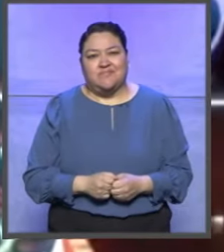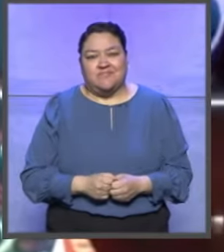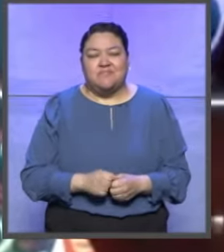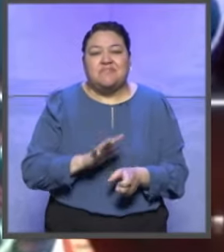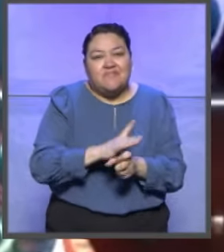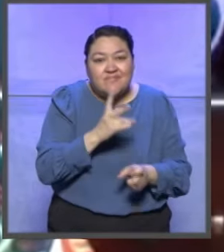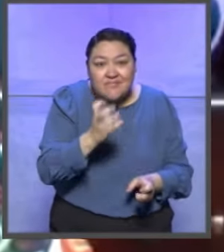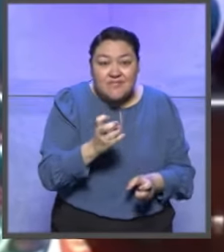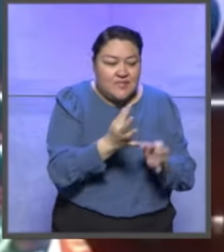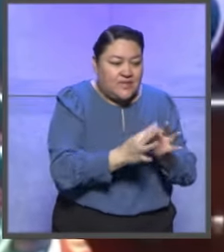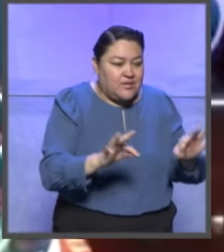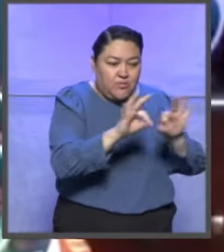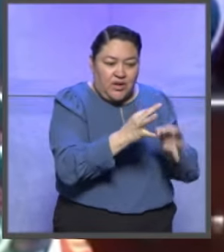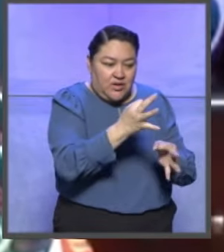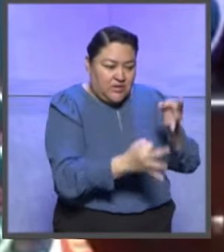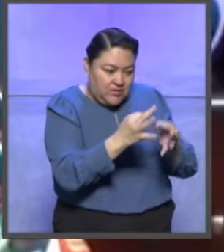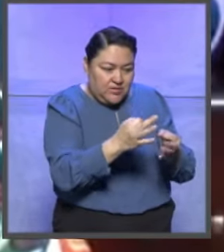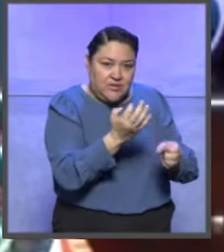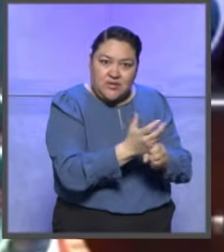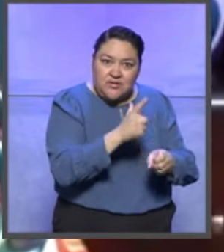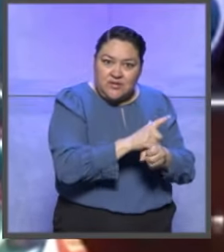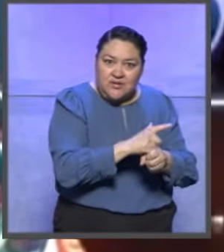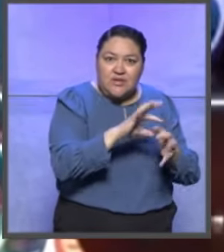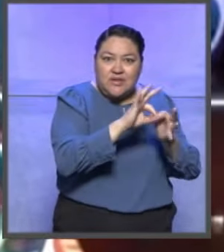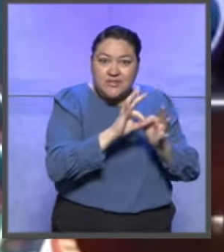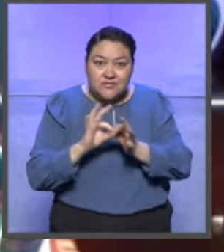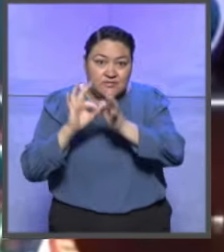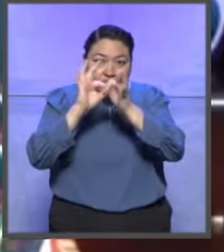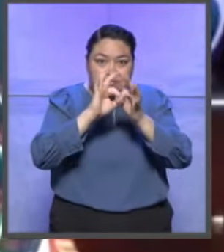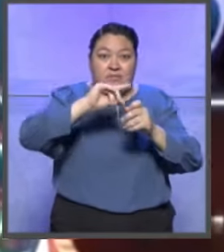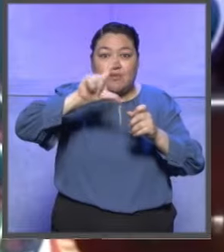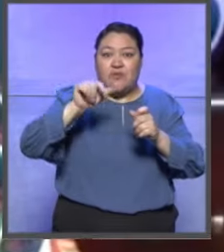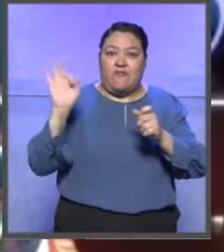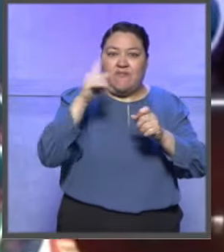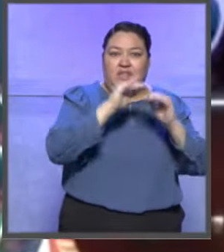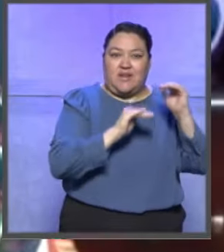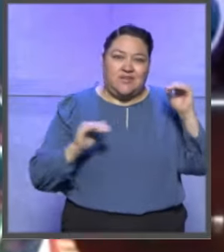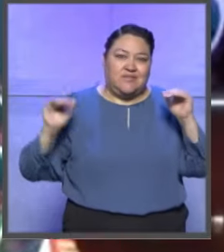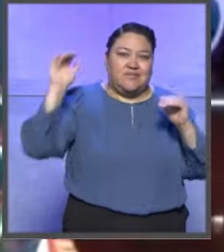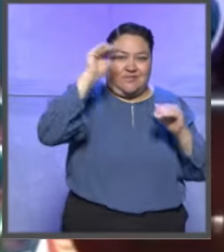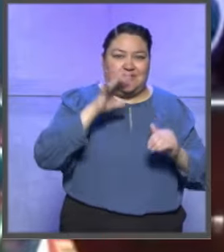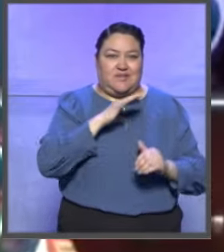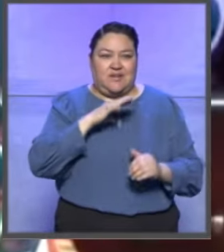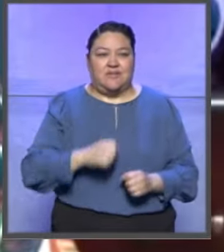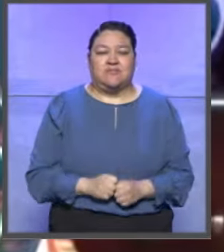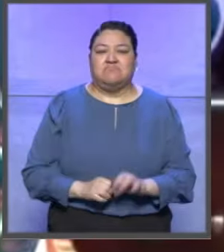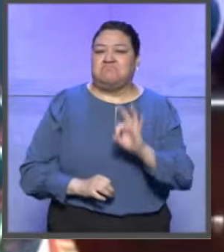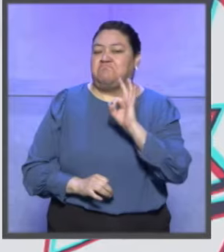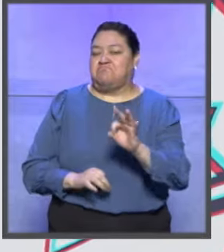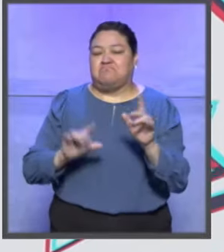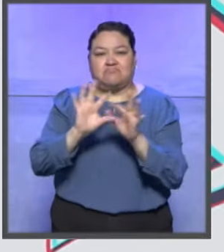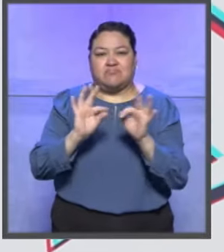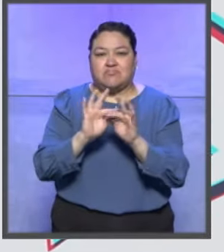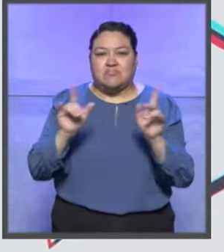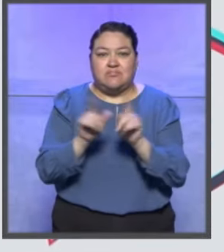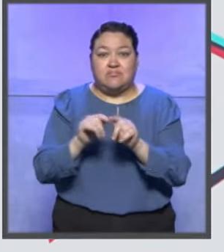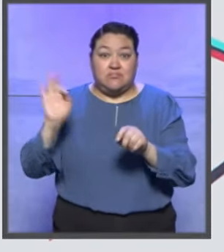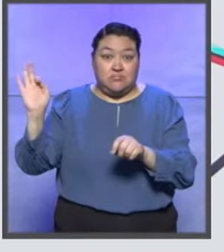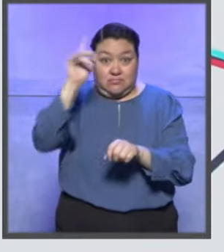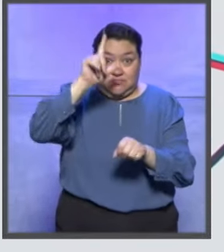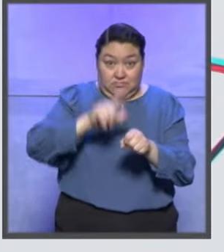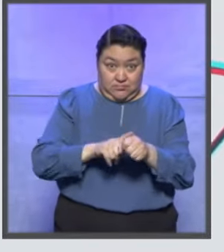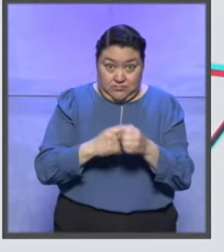día se presentan en la justicia electoral. Por eso, la importancia del federalismo electoral en nuestro país. Muy breve,